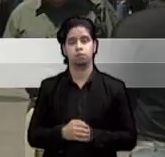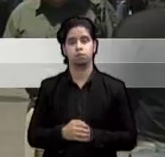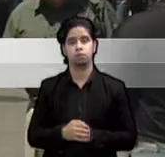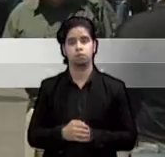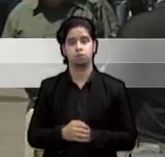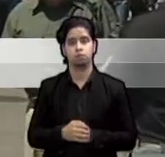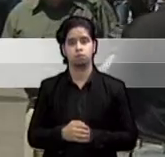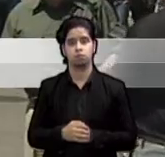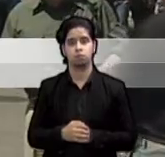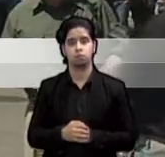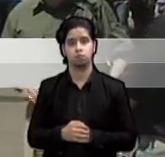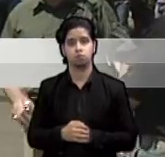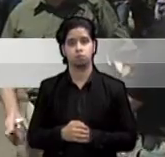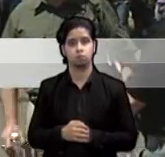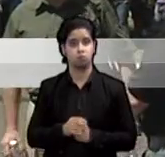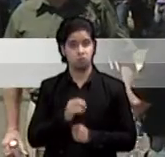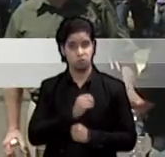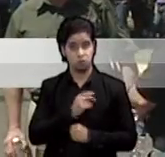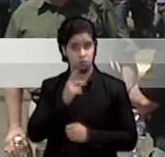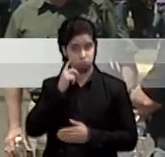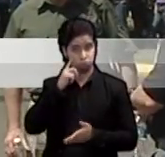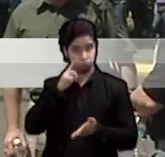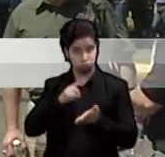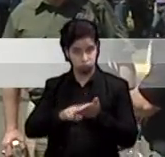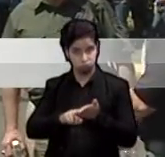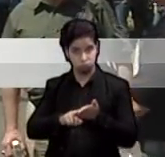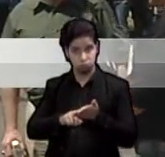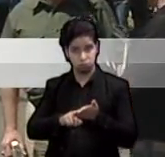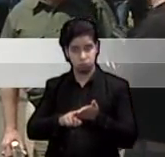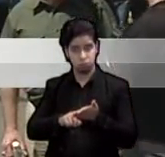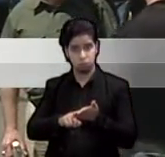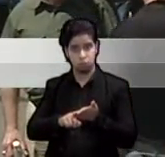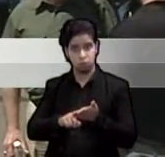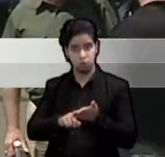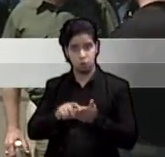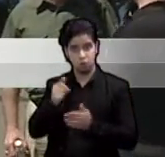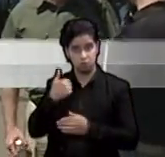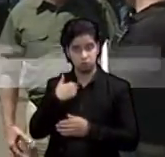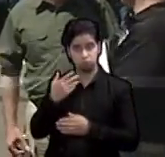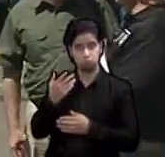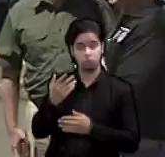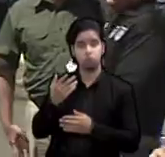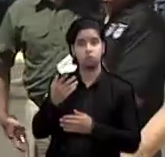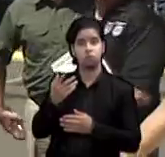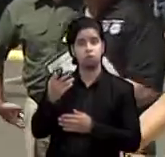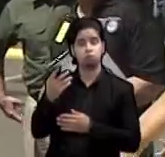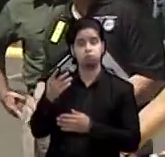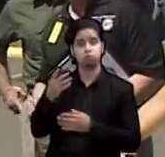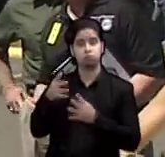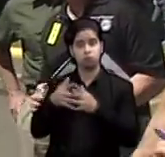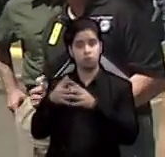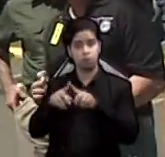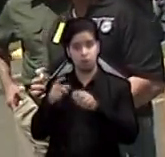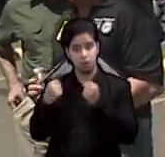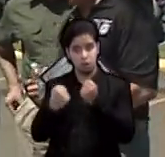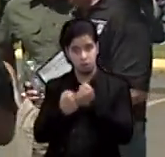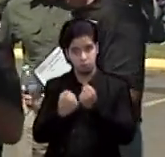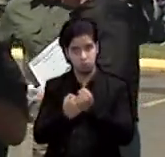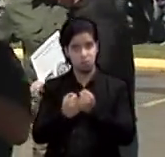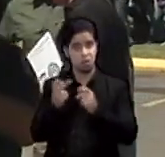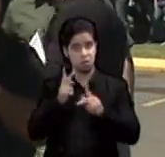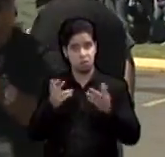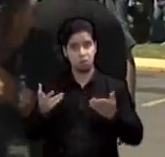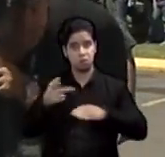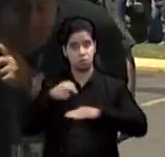las necesidades podemos traer otras capacidades, otras unidades de los Estados Unidos aquí para apoyar a la gente de Puerto